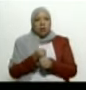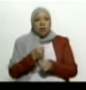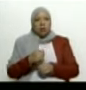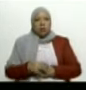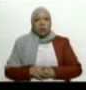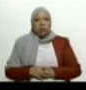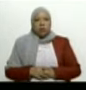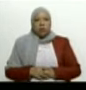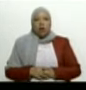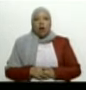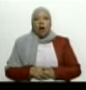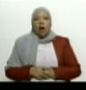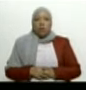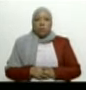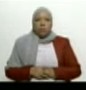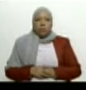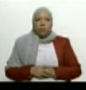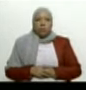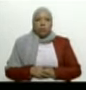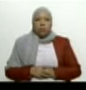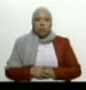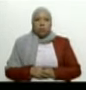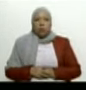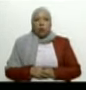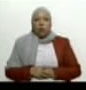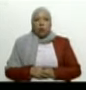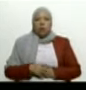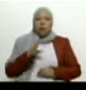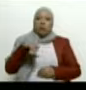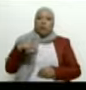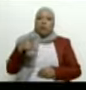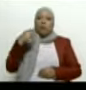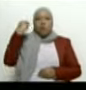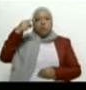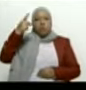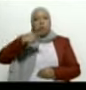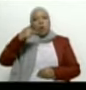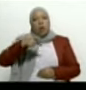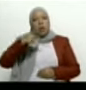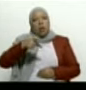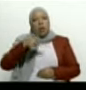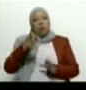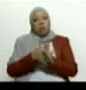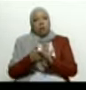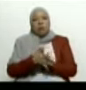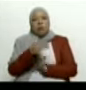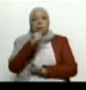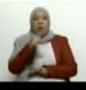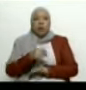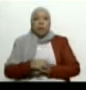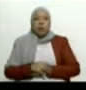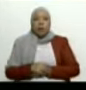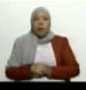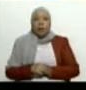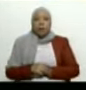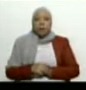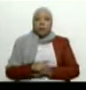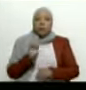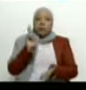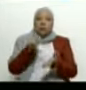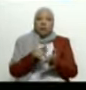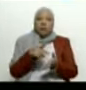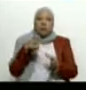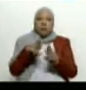no gubernamentales se manejan distintos recursos y se conecta con la política. Asimismo, el presidente del Centro Simón Bolívar,